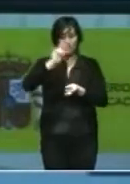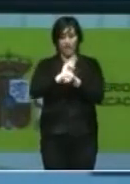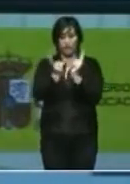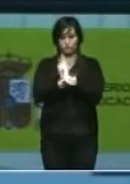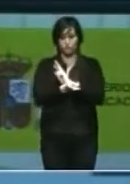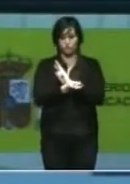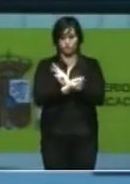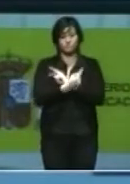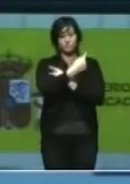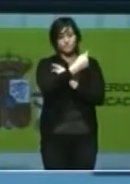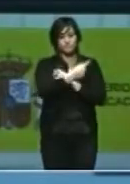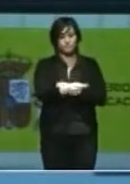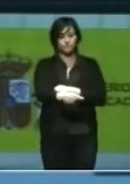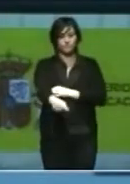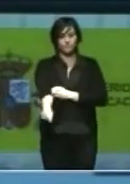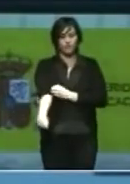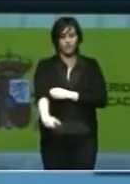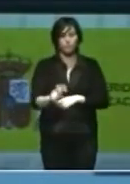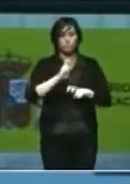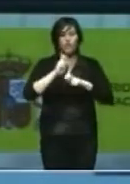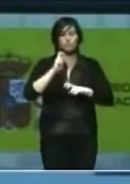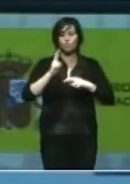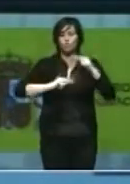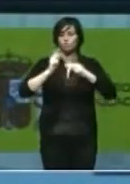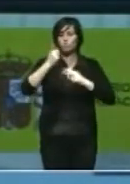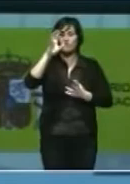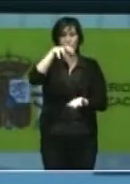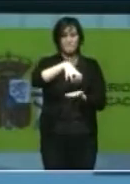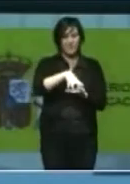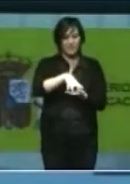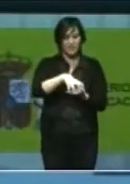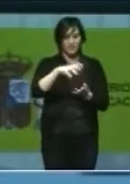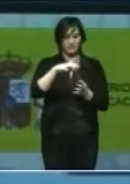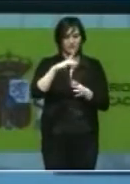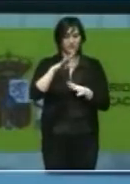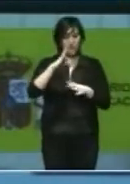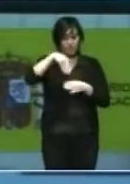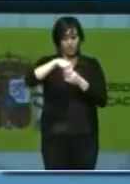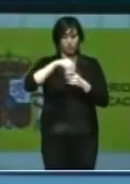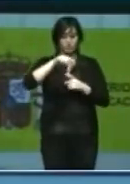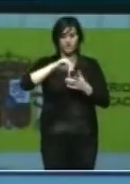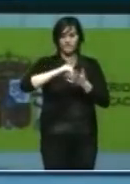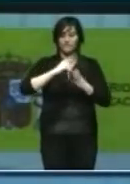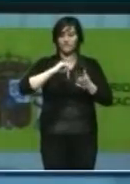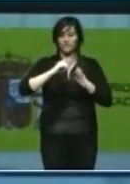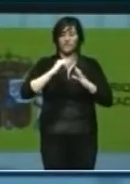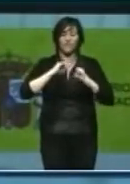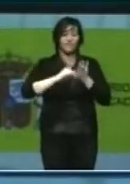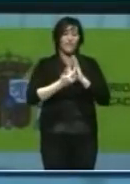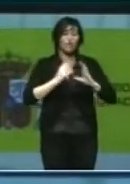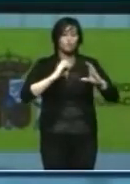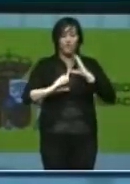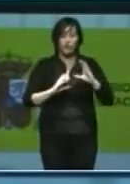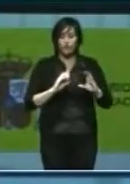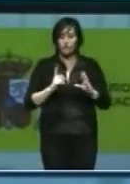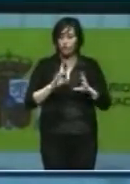el cual, bueno, pues se trataba de construir aquí una pieza que albergara los estudios de telecomunicaciones y constituyera,